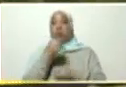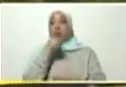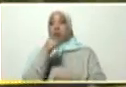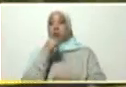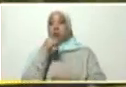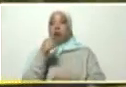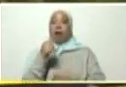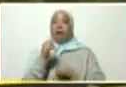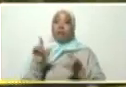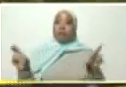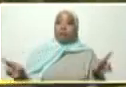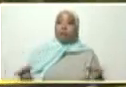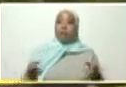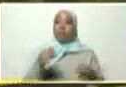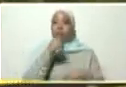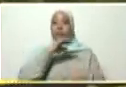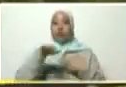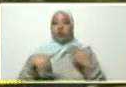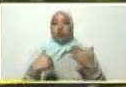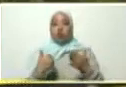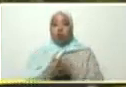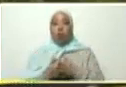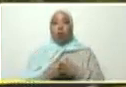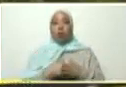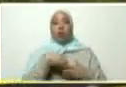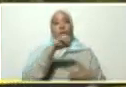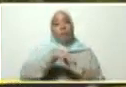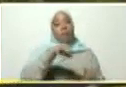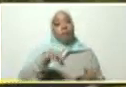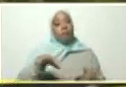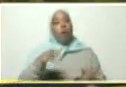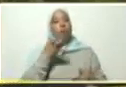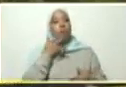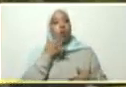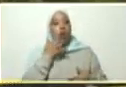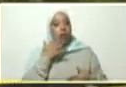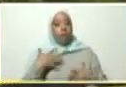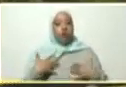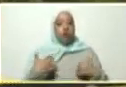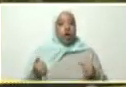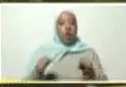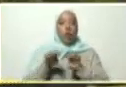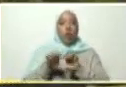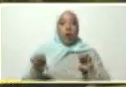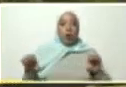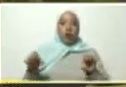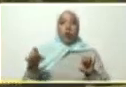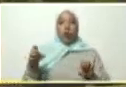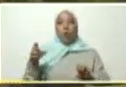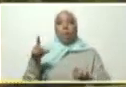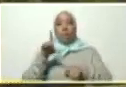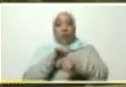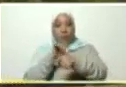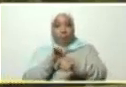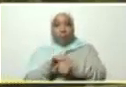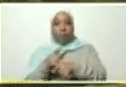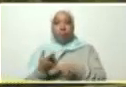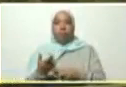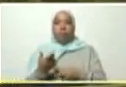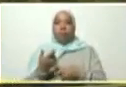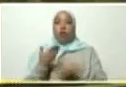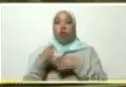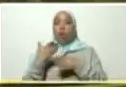amplia que incluya todos los sectores alejada de cualquier sesgo de grupo de sectarismo